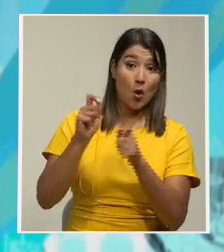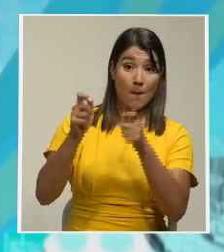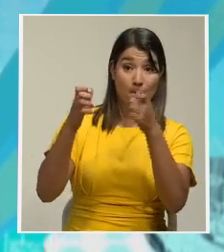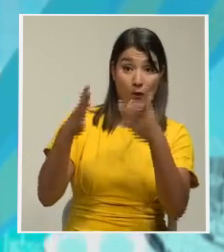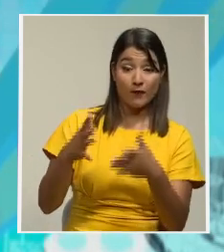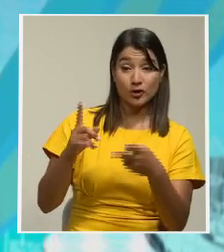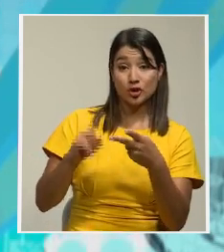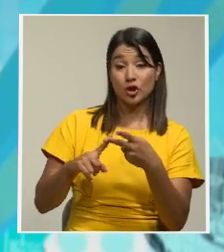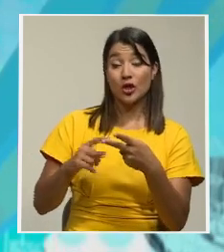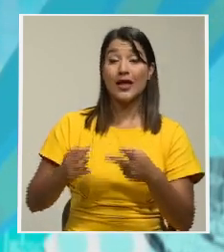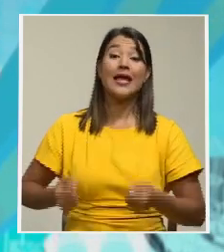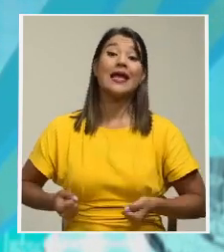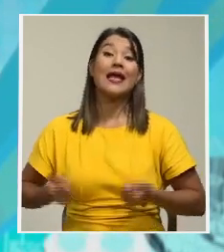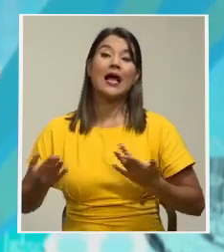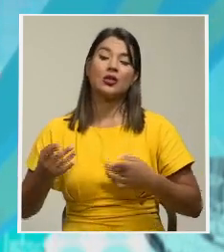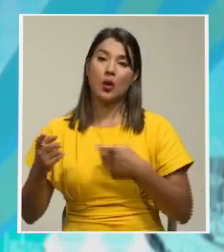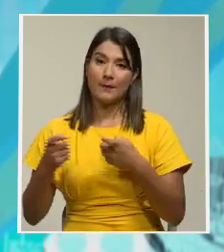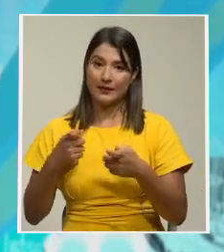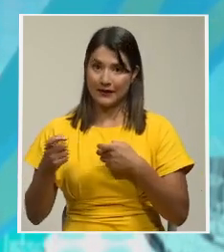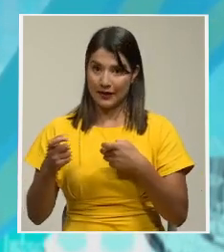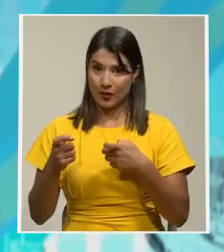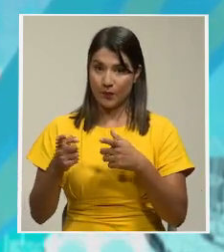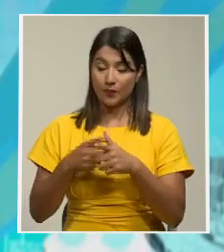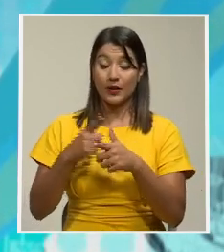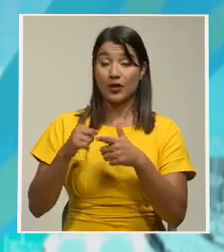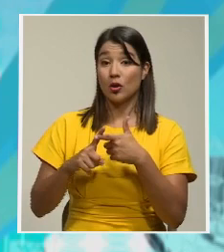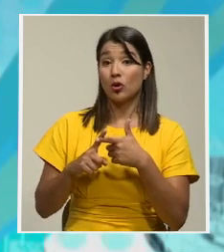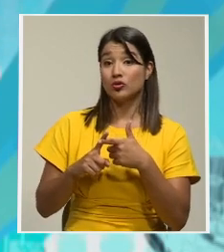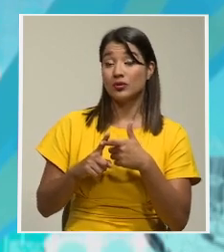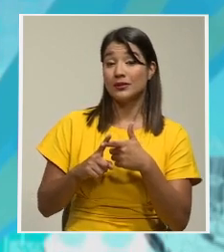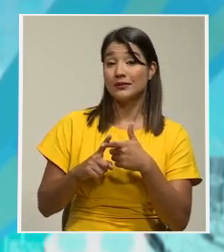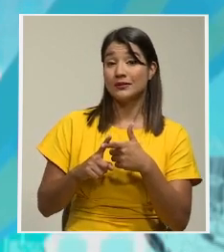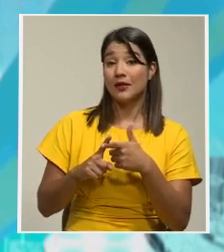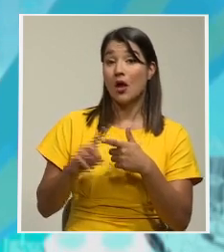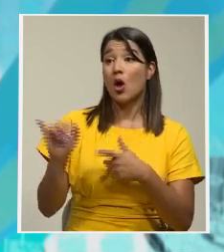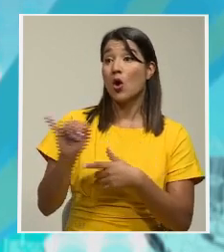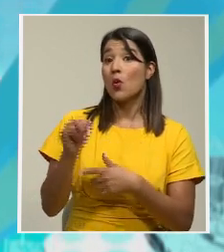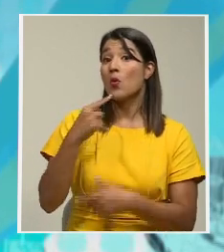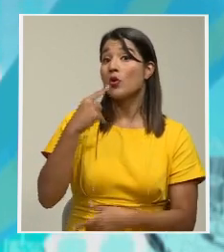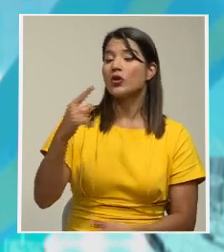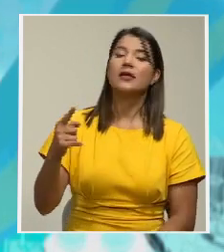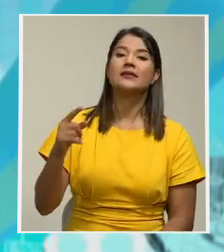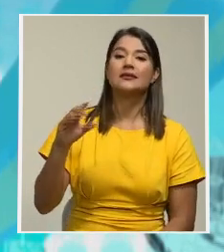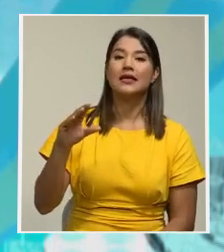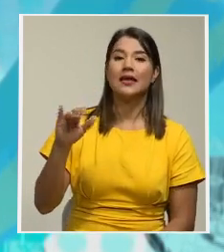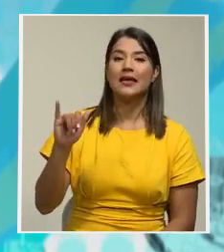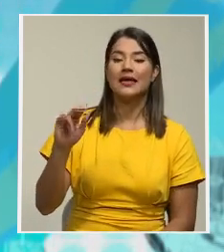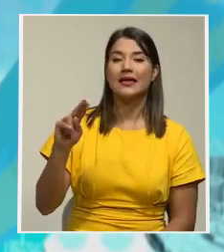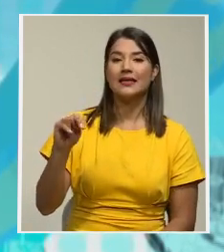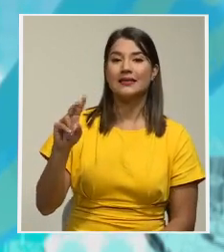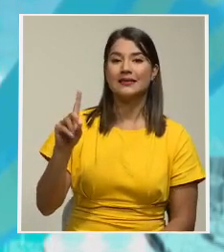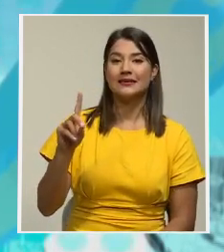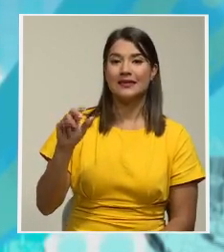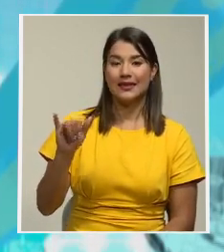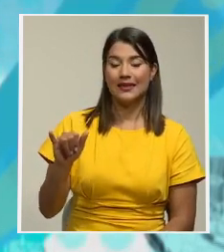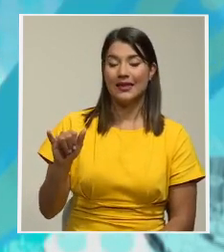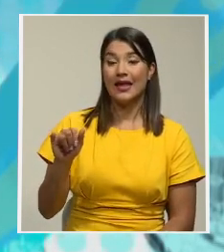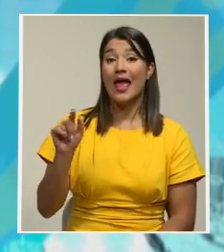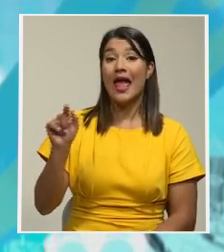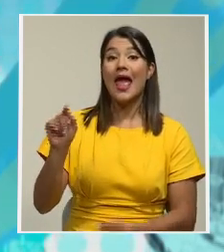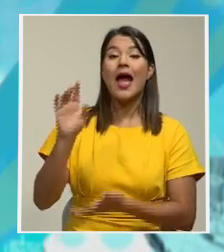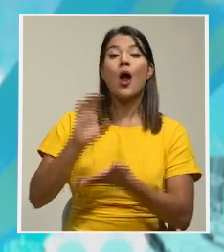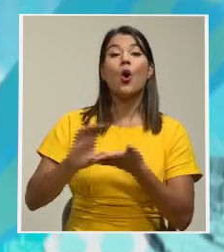gastos administrativos. Entonces, como bien doña Cindy lo sabe, pues el colegio pues recibe